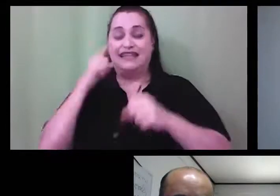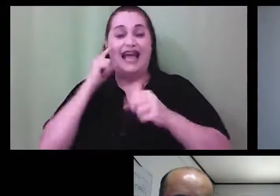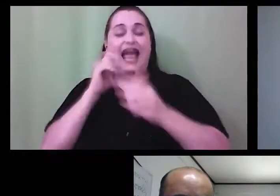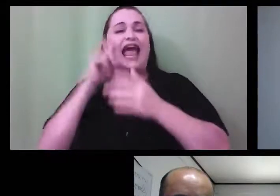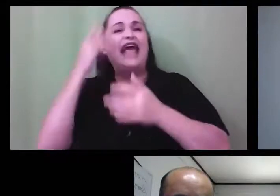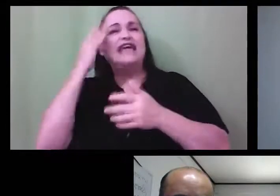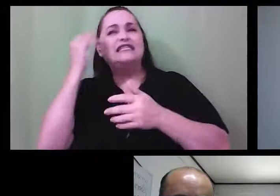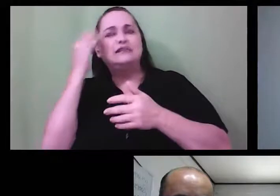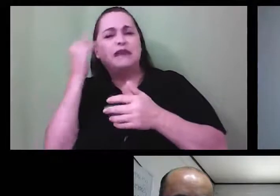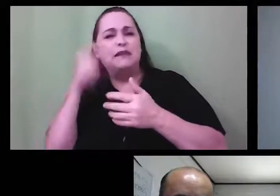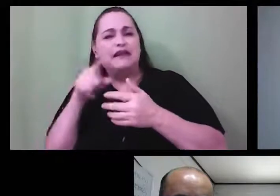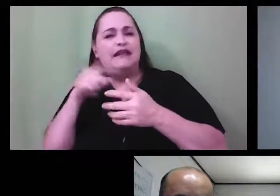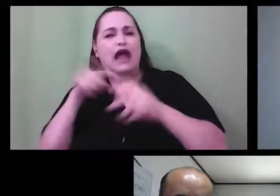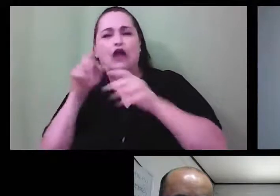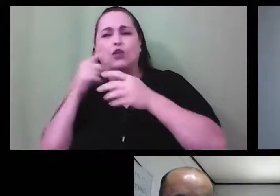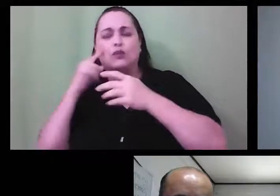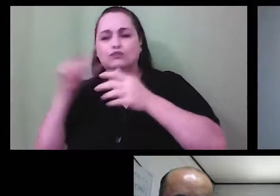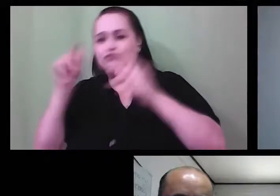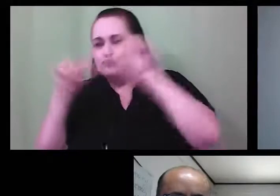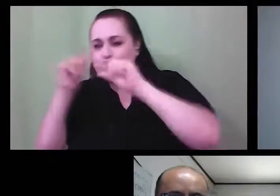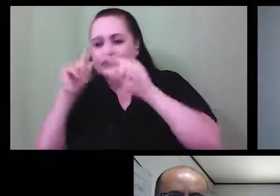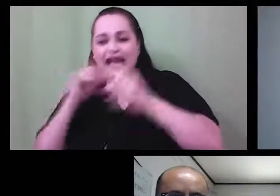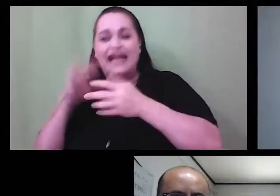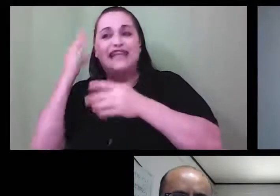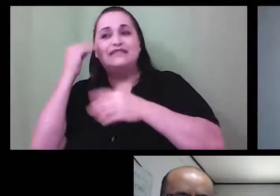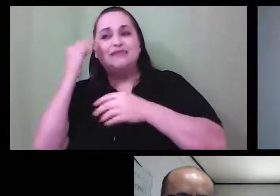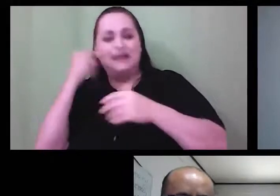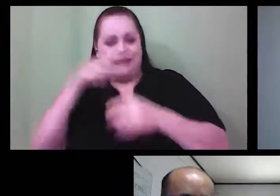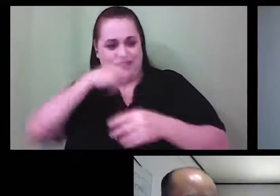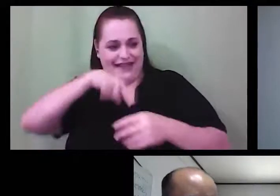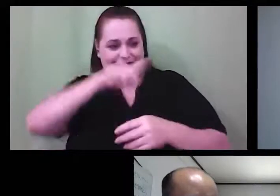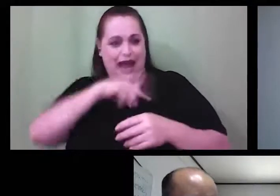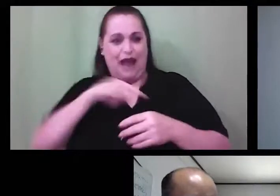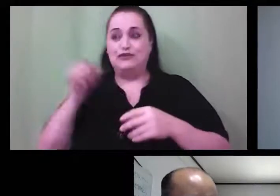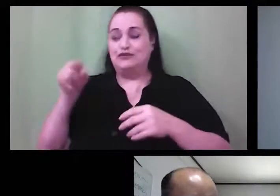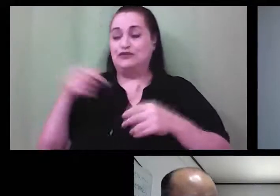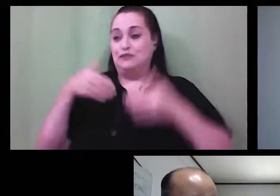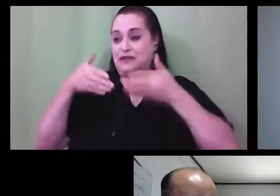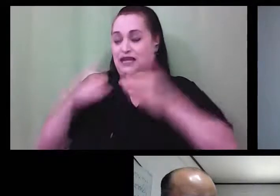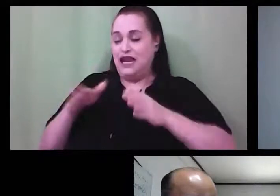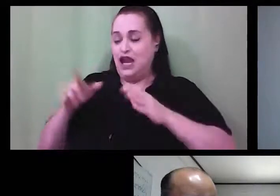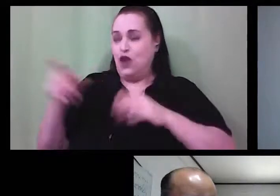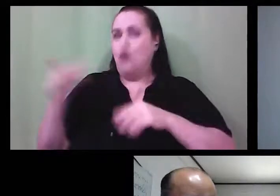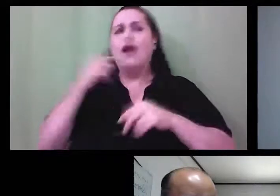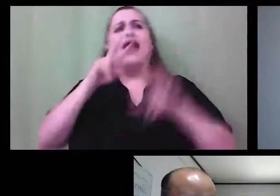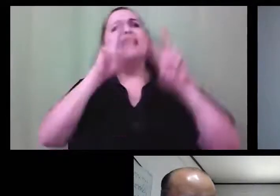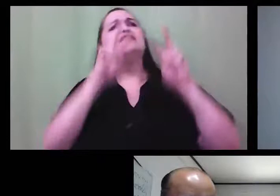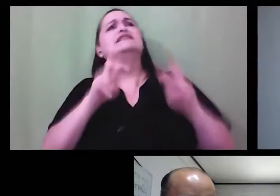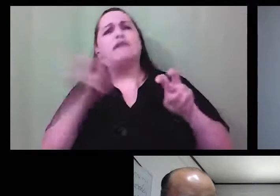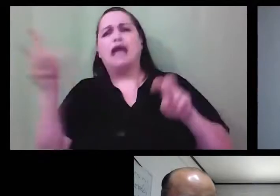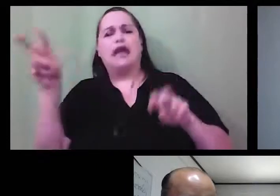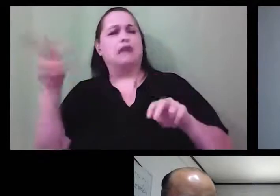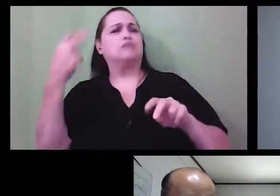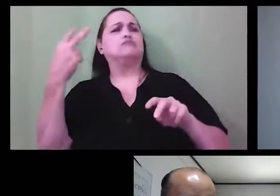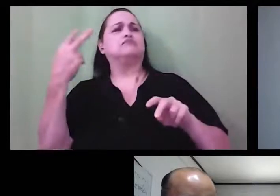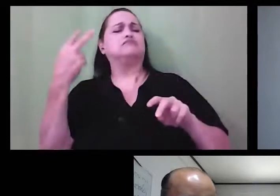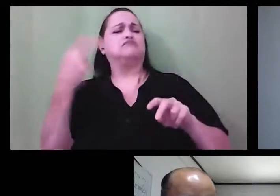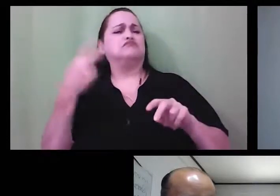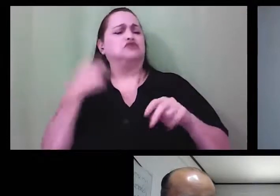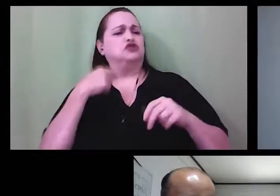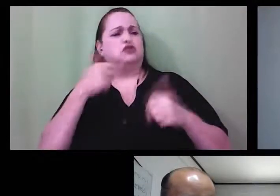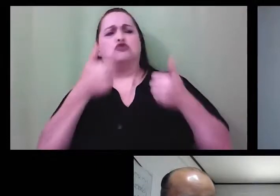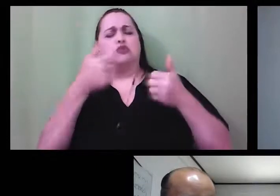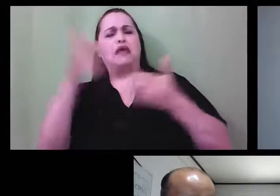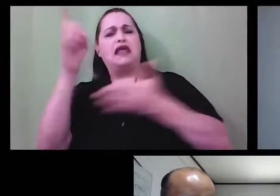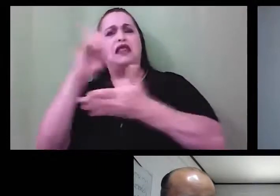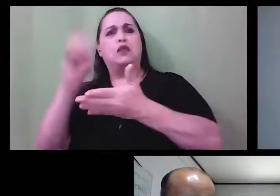No experimentaron, experimentamos, ¿verdad? Y Carlos se vuelve y le digo yo, ¿y el examen? Y él se vuelve y me dice, tuve que dibujar.